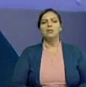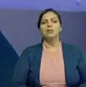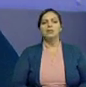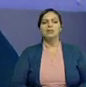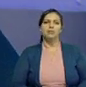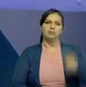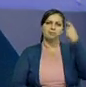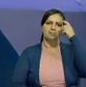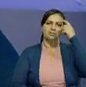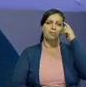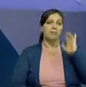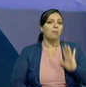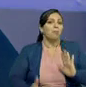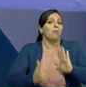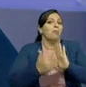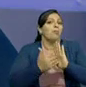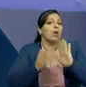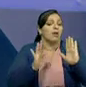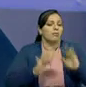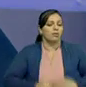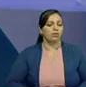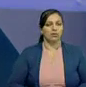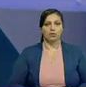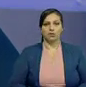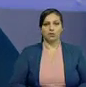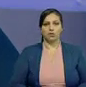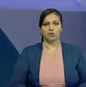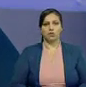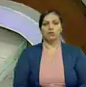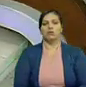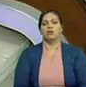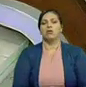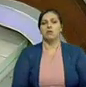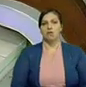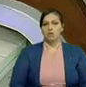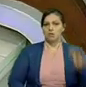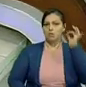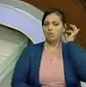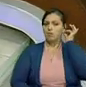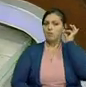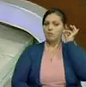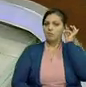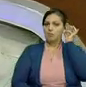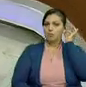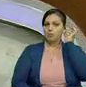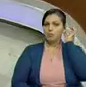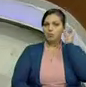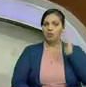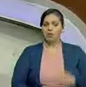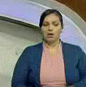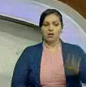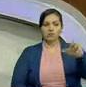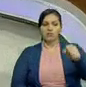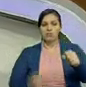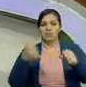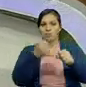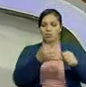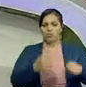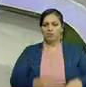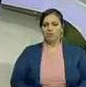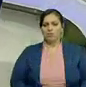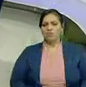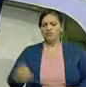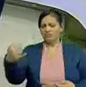penas sustitutivas. No necesariamente tiene que ir a una cárcel. ¿Cuáles serían, cree usted, las penas sustitutivas? Bueno, ahí, ¿qué plantearían ustedes? Ahí yo dejaría